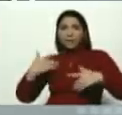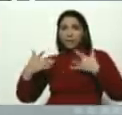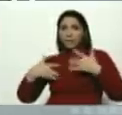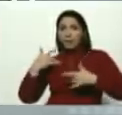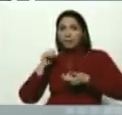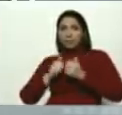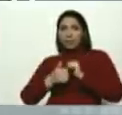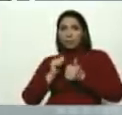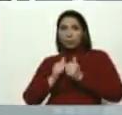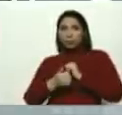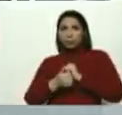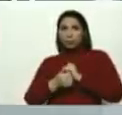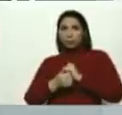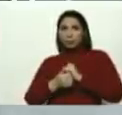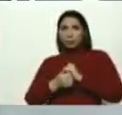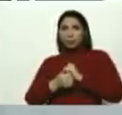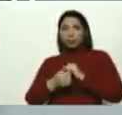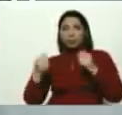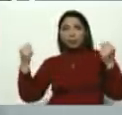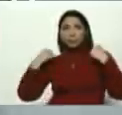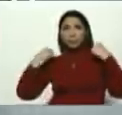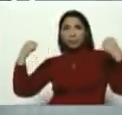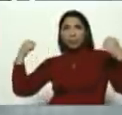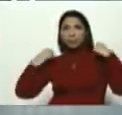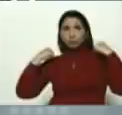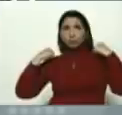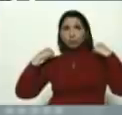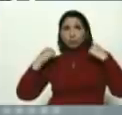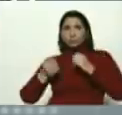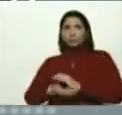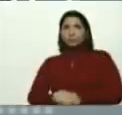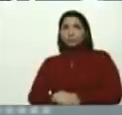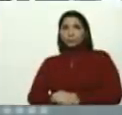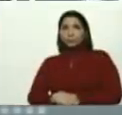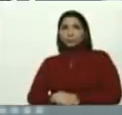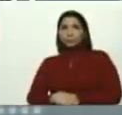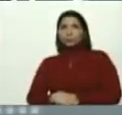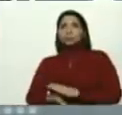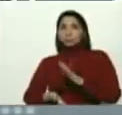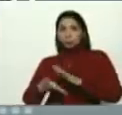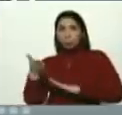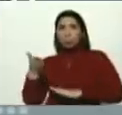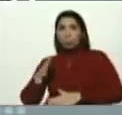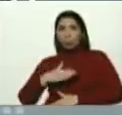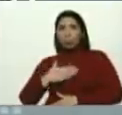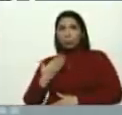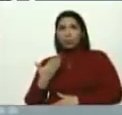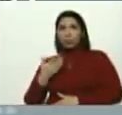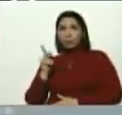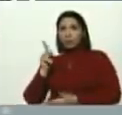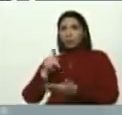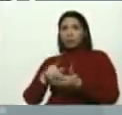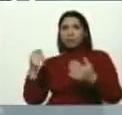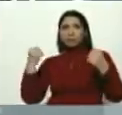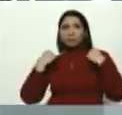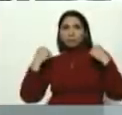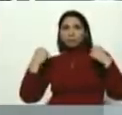deportivos y gimnasios, voy a poder ir a mi gym esta semana,